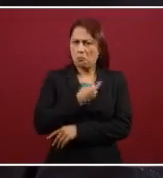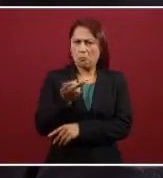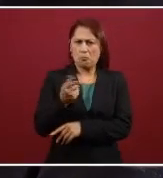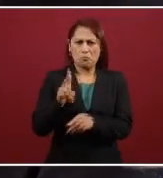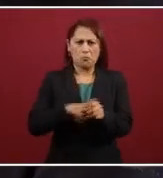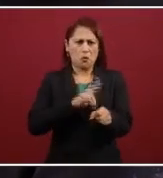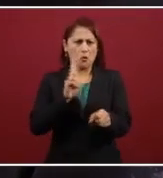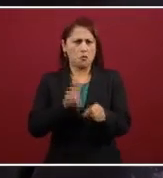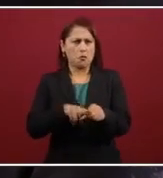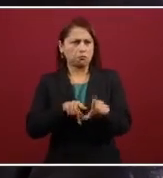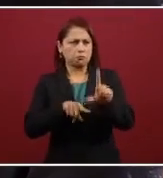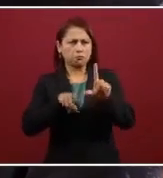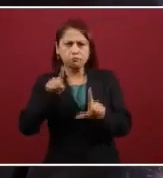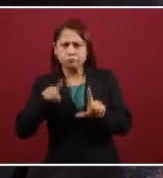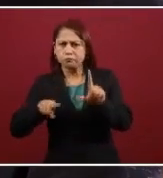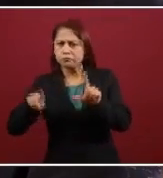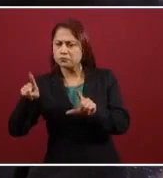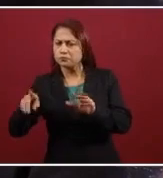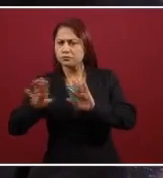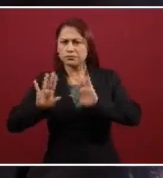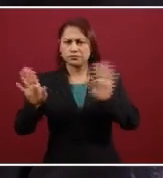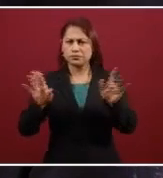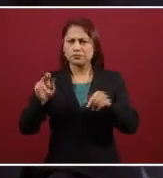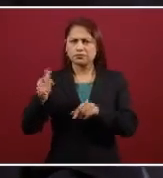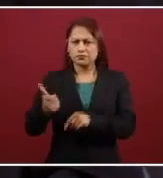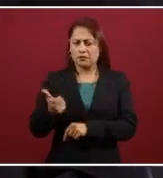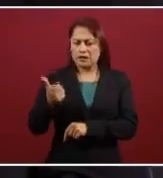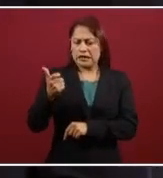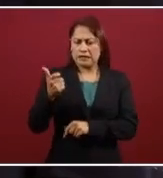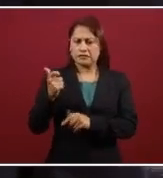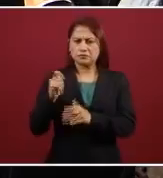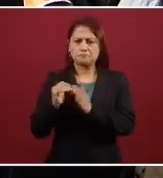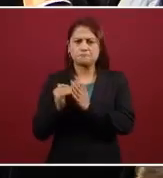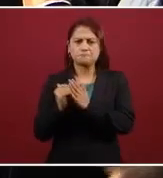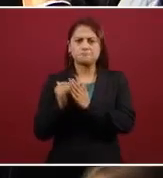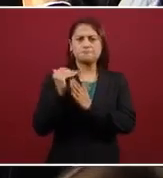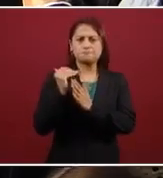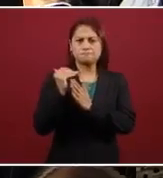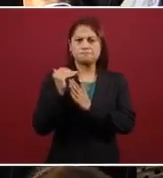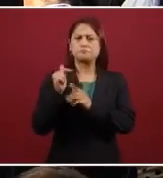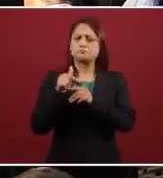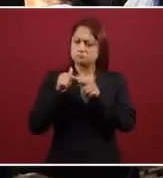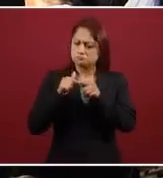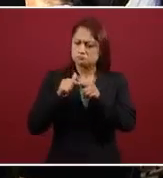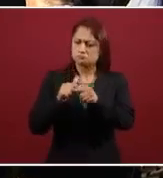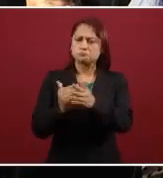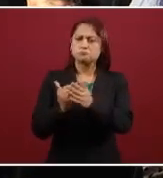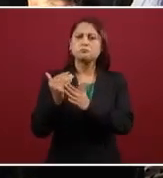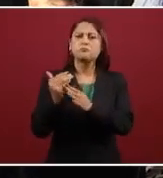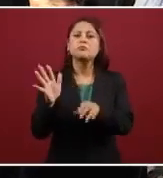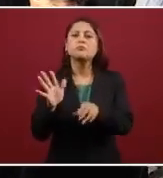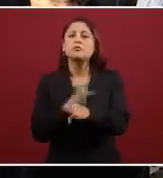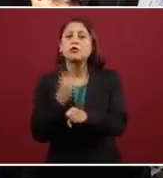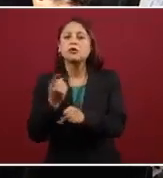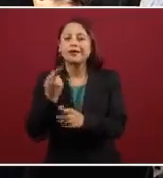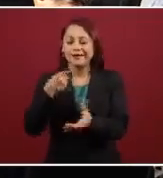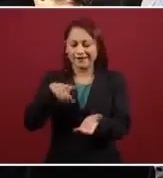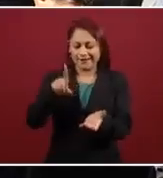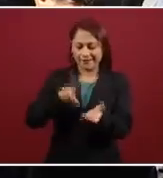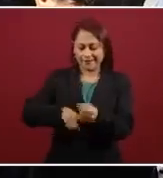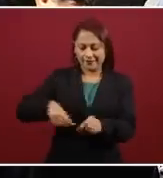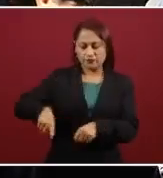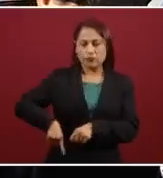recuperó y se va a seguir recuperando, porque tenemos finanzas públicas sanas, porque